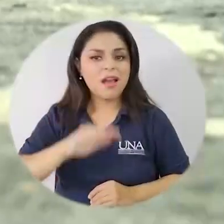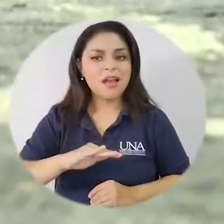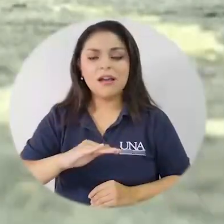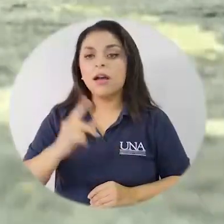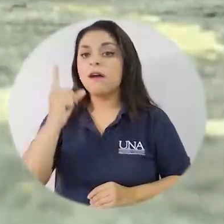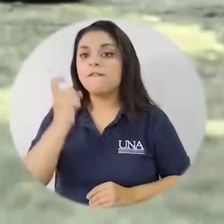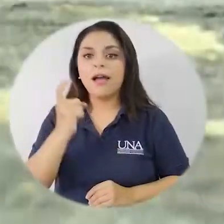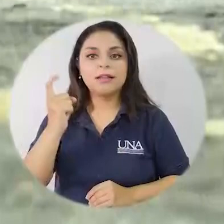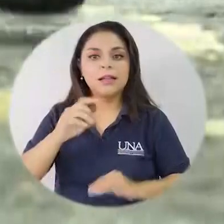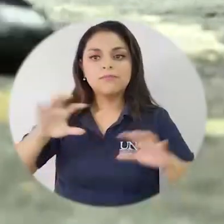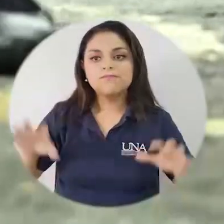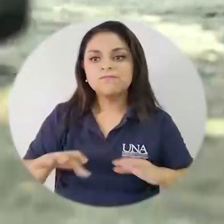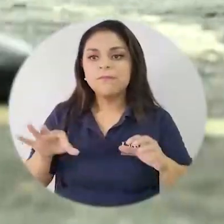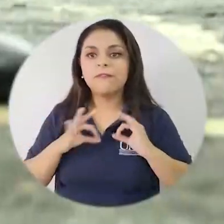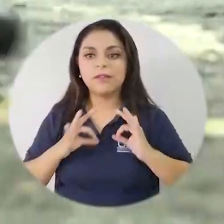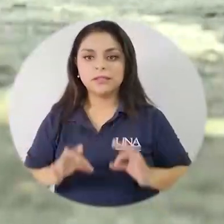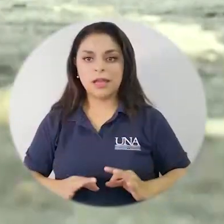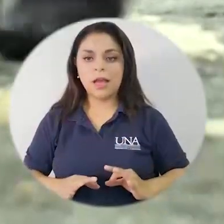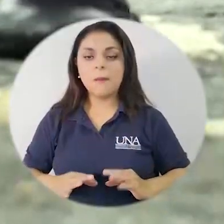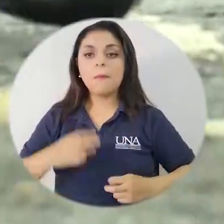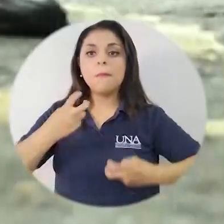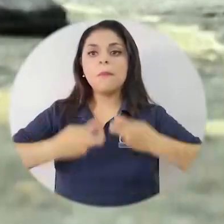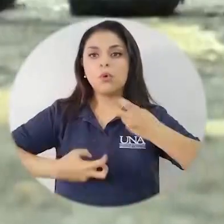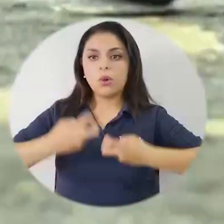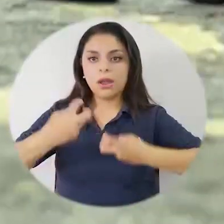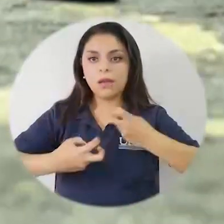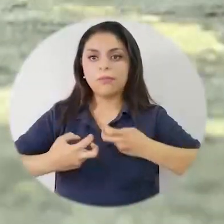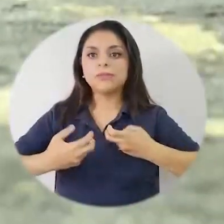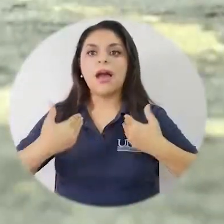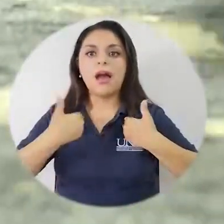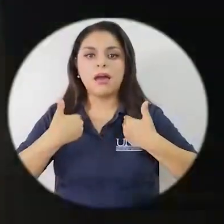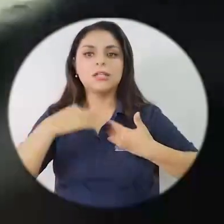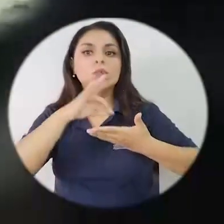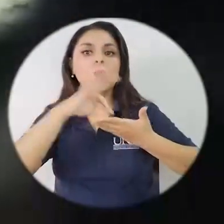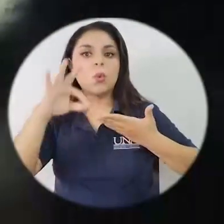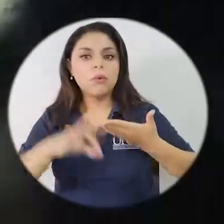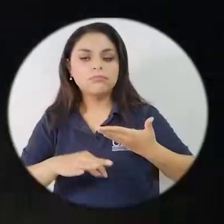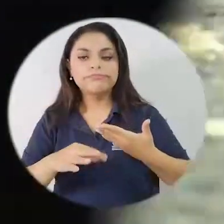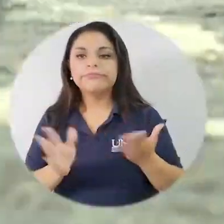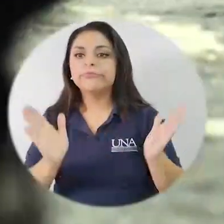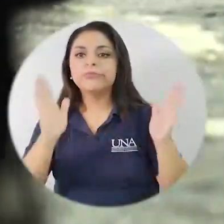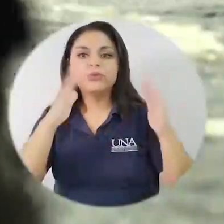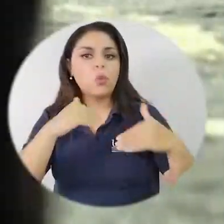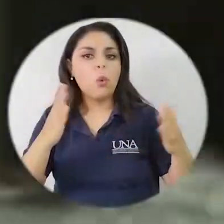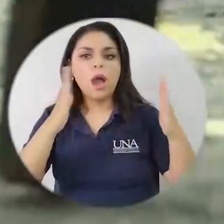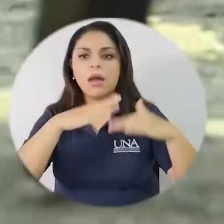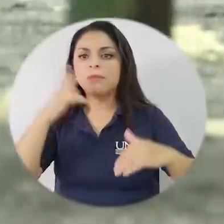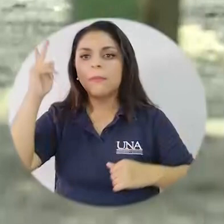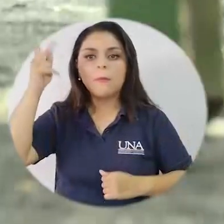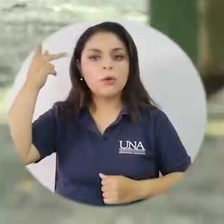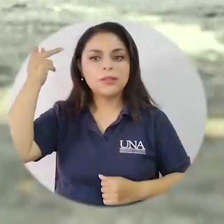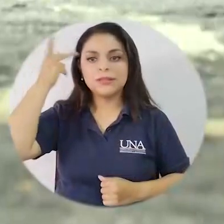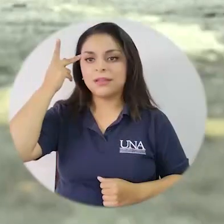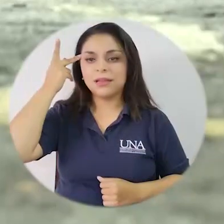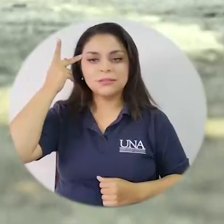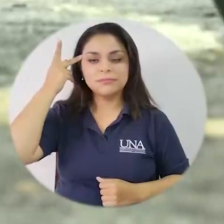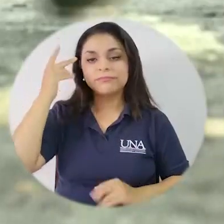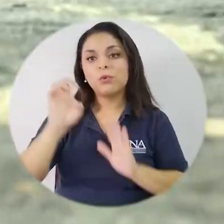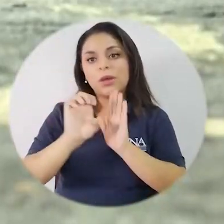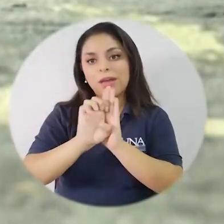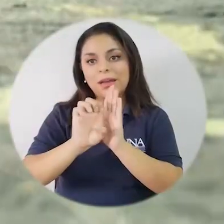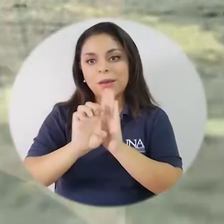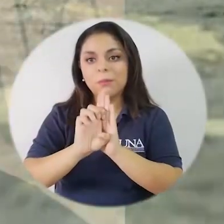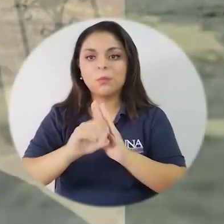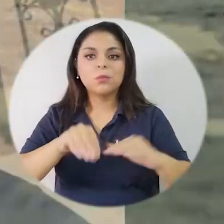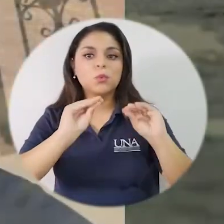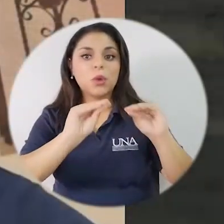su alimentación, con la falta de actividad física, con los problemas que hay en las escuelas por falta de políticas,